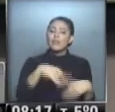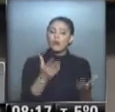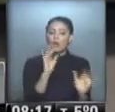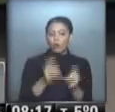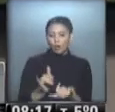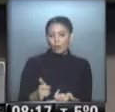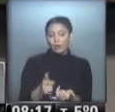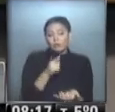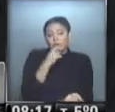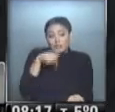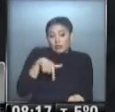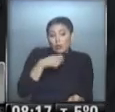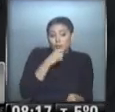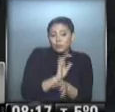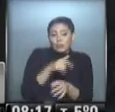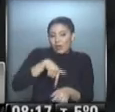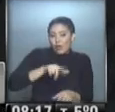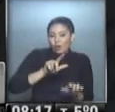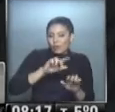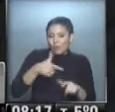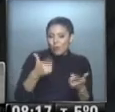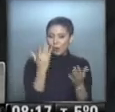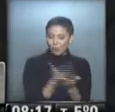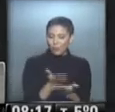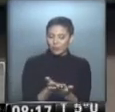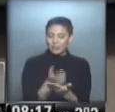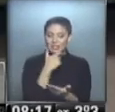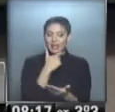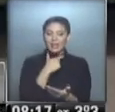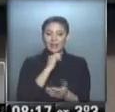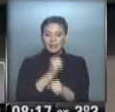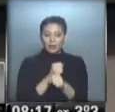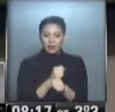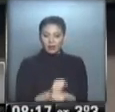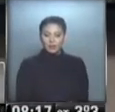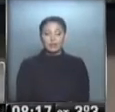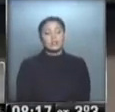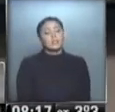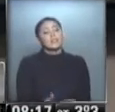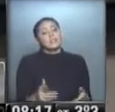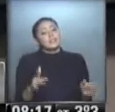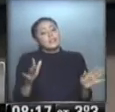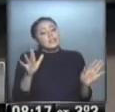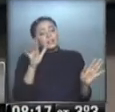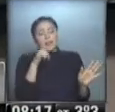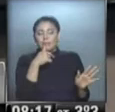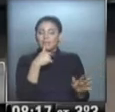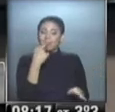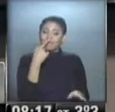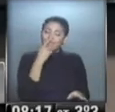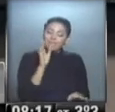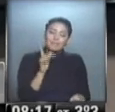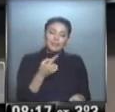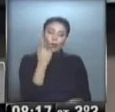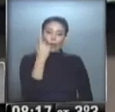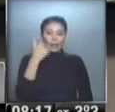como que si hoy no están las propuestas para los jóvenes que buscan empleo. Sí. no menos que me llama la atención, digo, uno